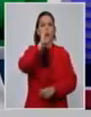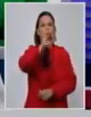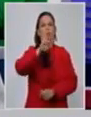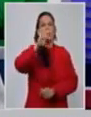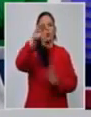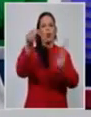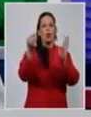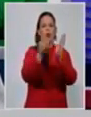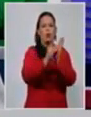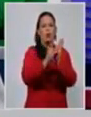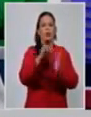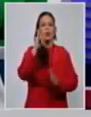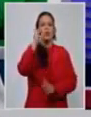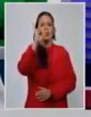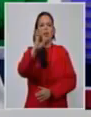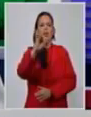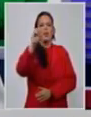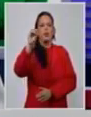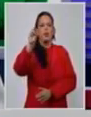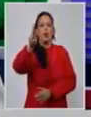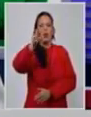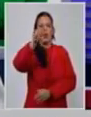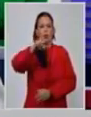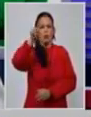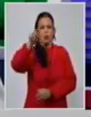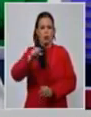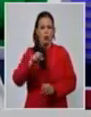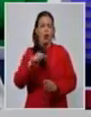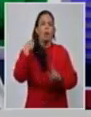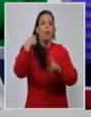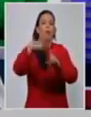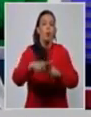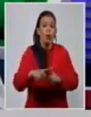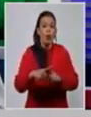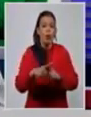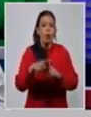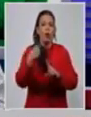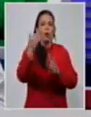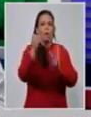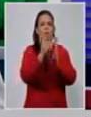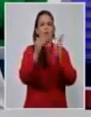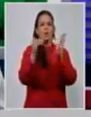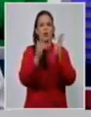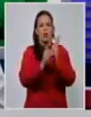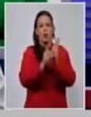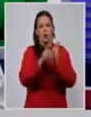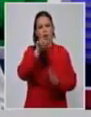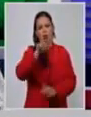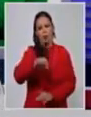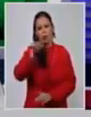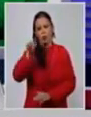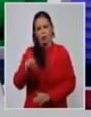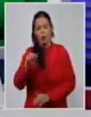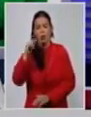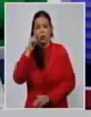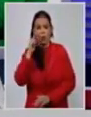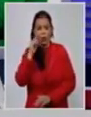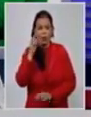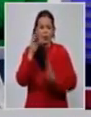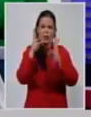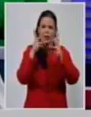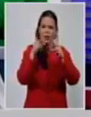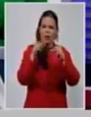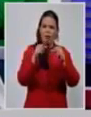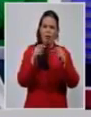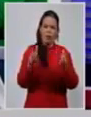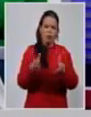74.712 casos por millón de habitantes. ¿Crece exponencialmente? Crece exponencialmente. Y lo peor de